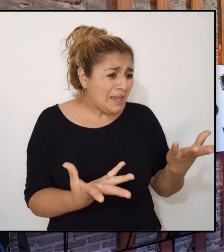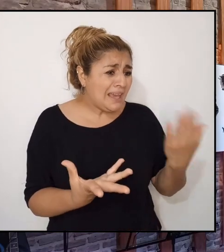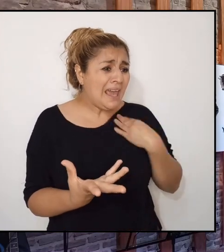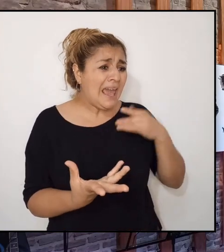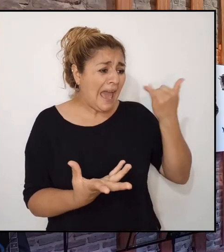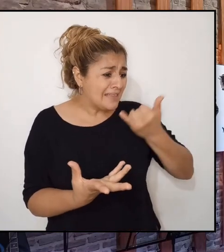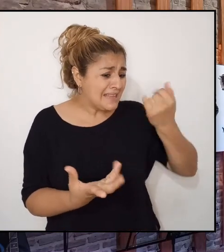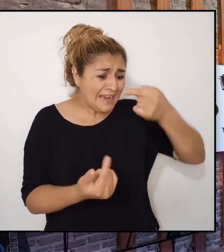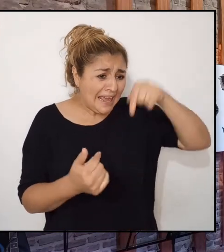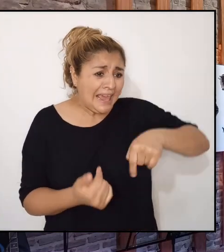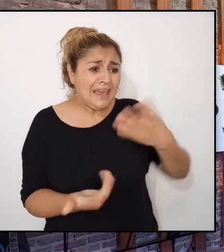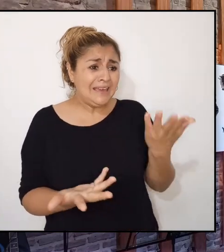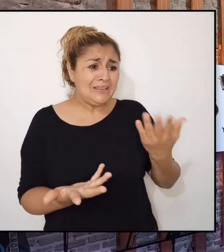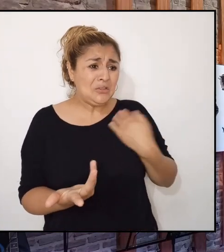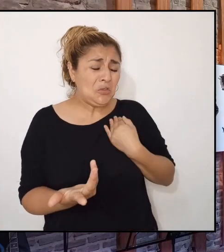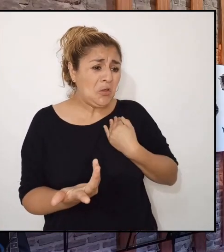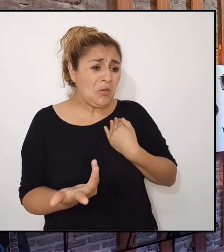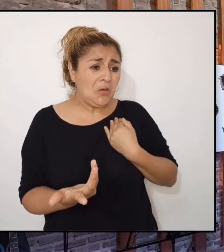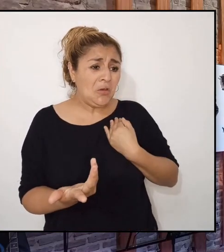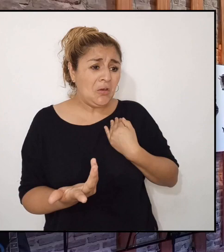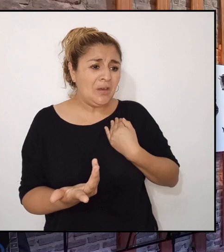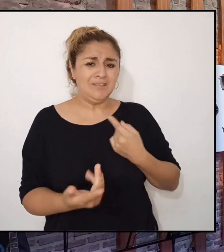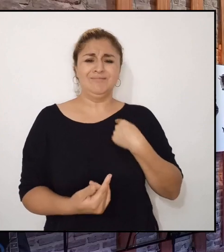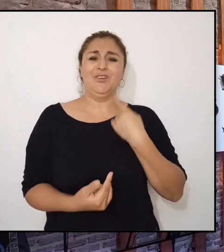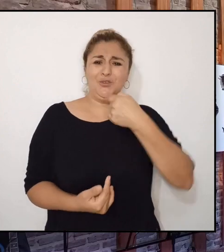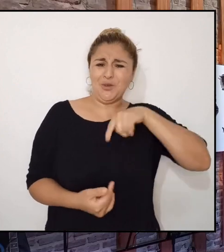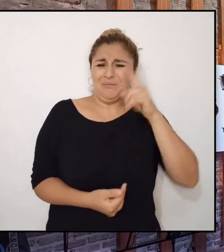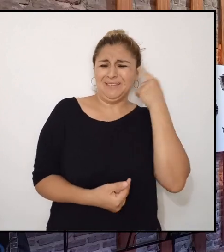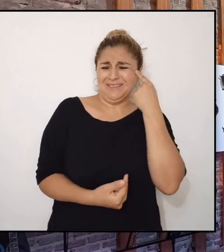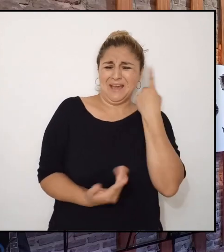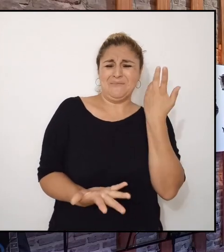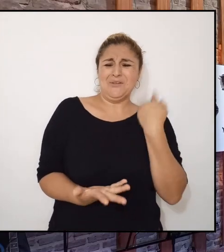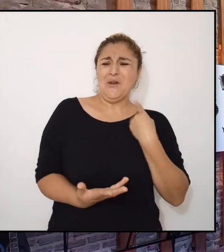hubiera hecho algo, y si ellos se lo olvidaron, ¿verdad?